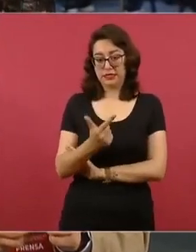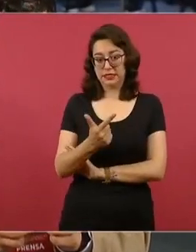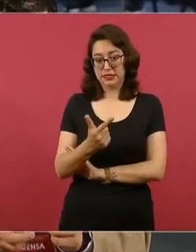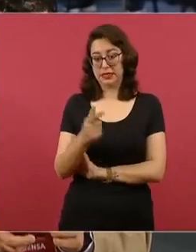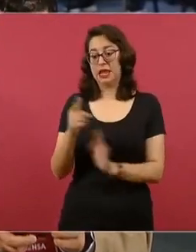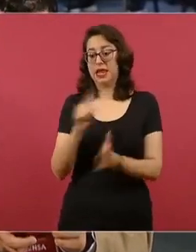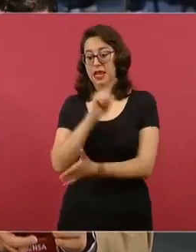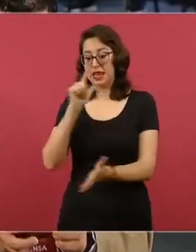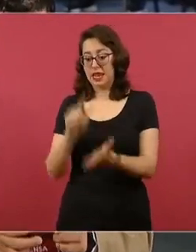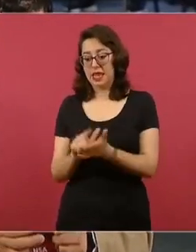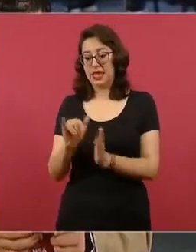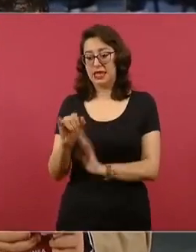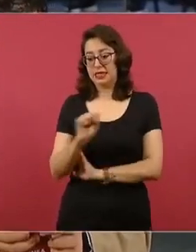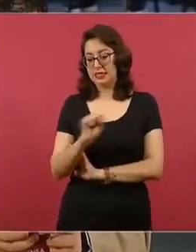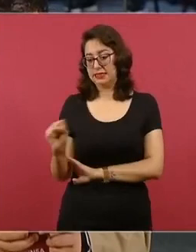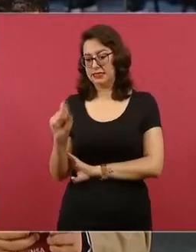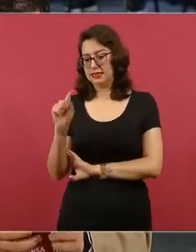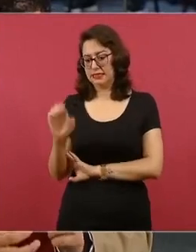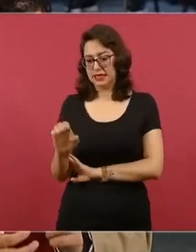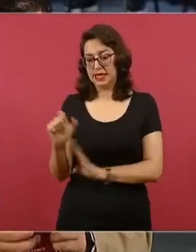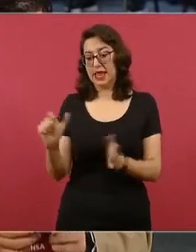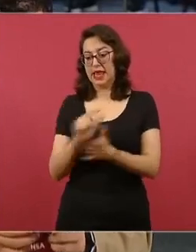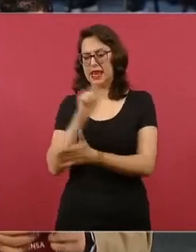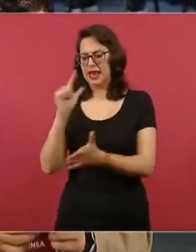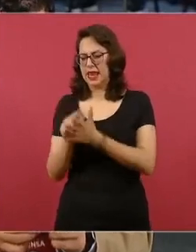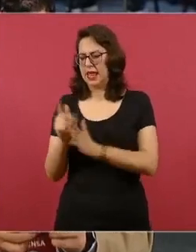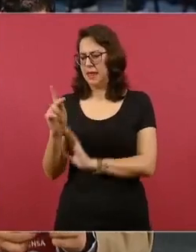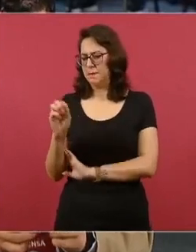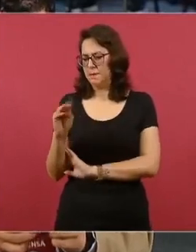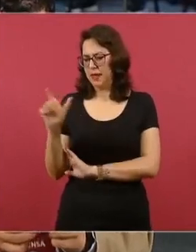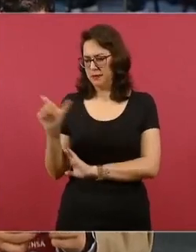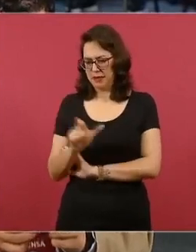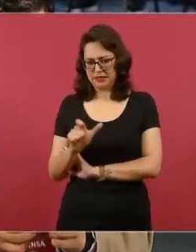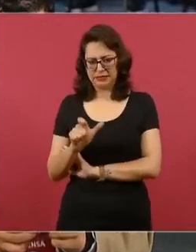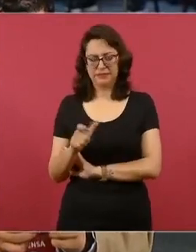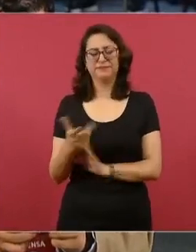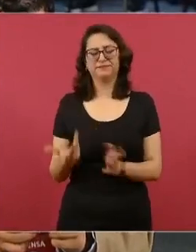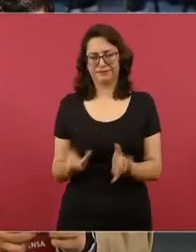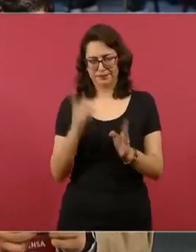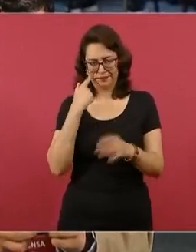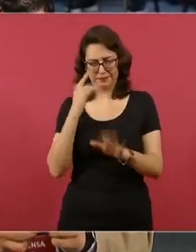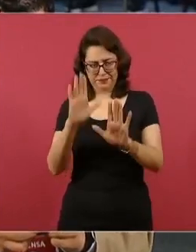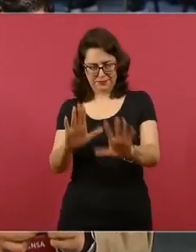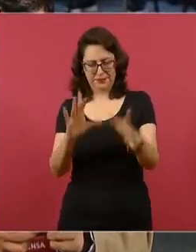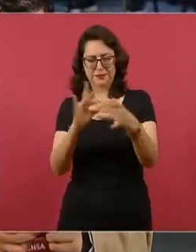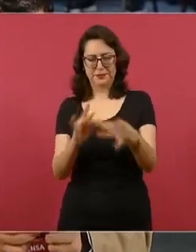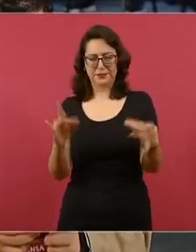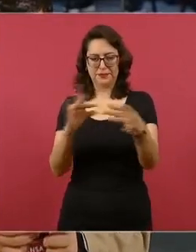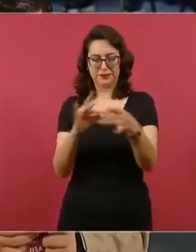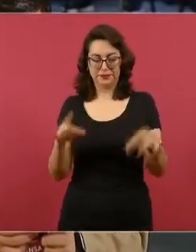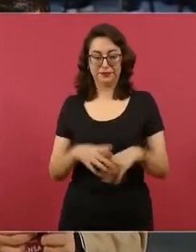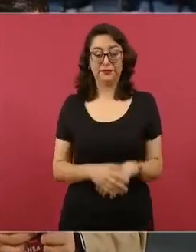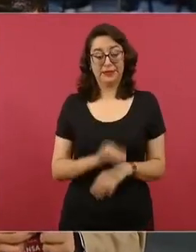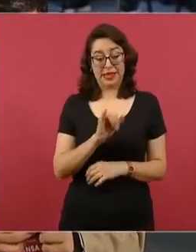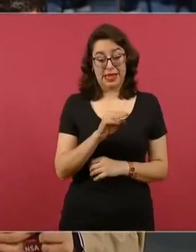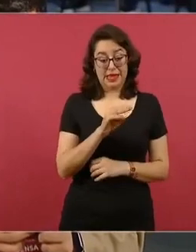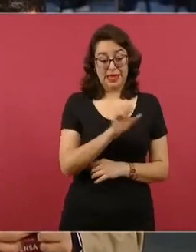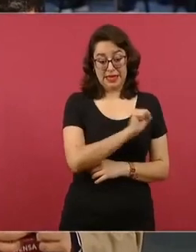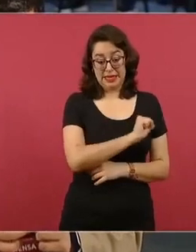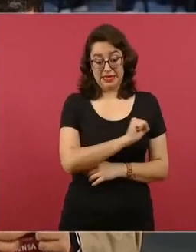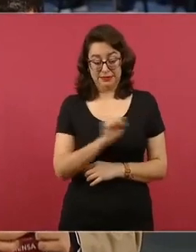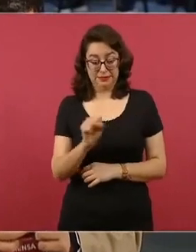Ley de Pemex, entre otras más. Me explico. El artículo 155 de la Ley del Seguro Social